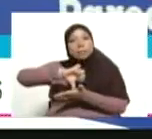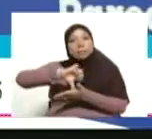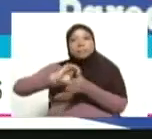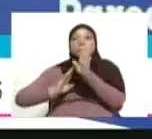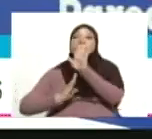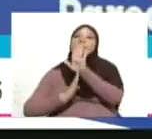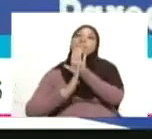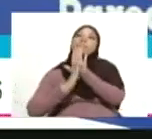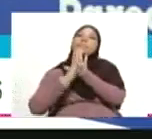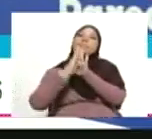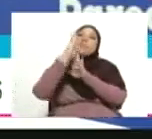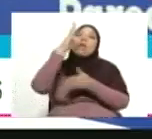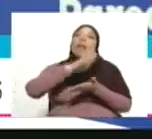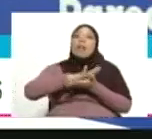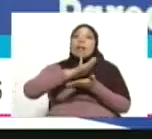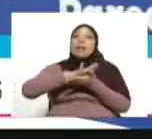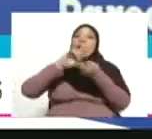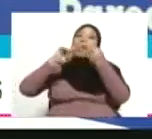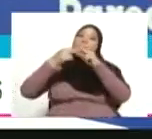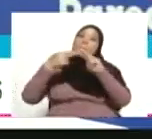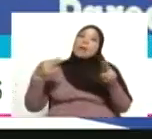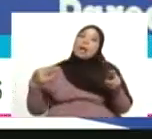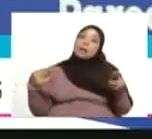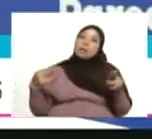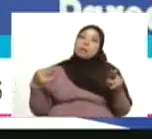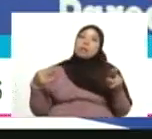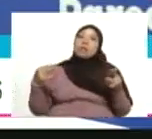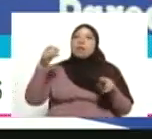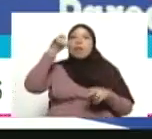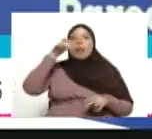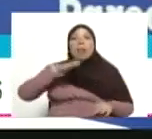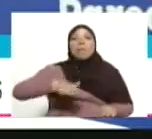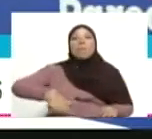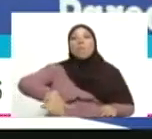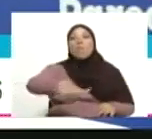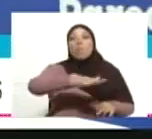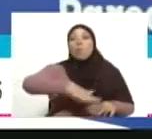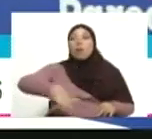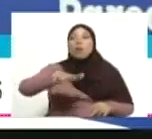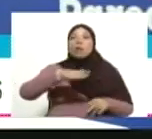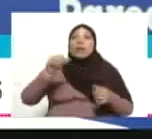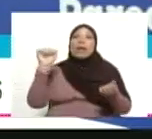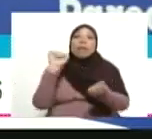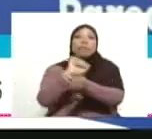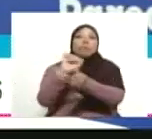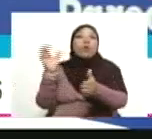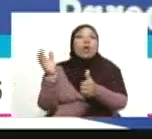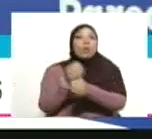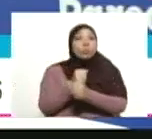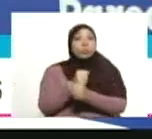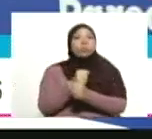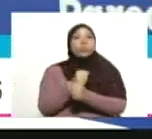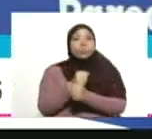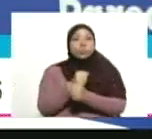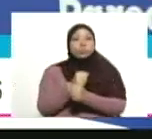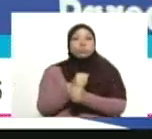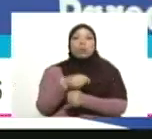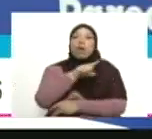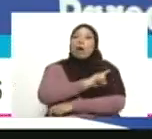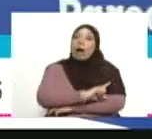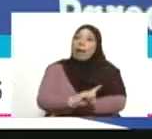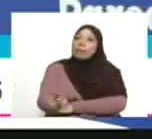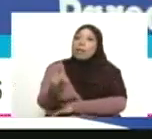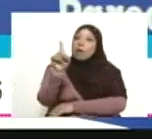avance en la restitución plena de la tranquilidad, de la paz, en la captura de los responsables y en el castigo de